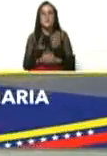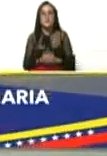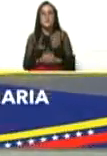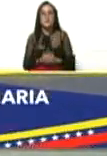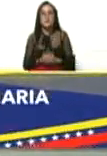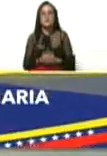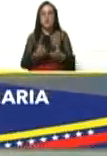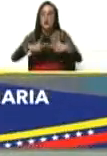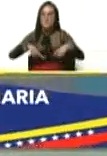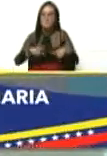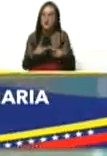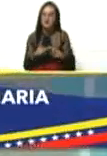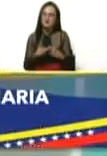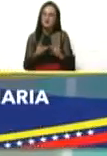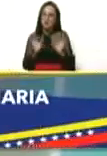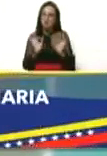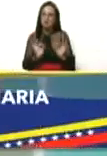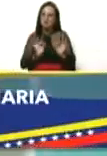un espacio concreto,